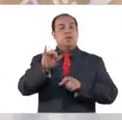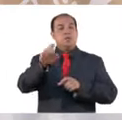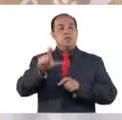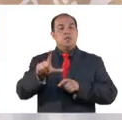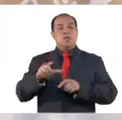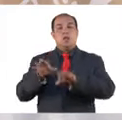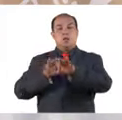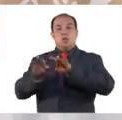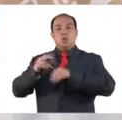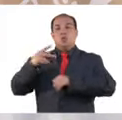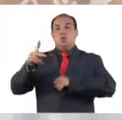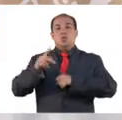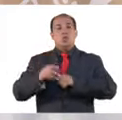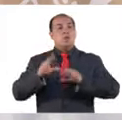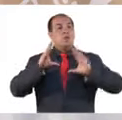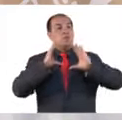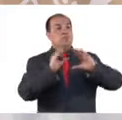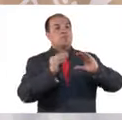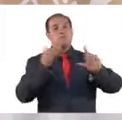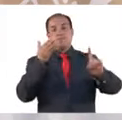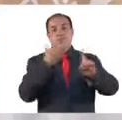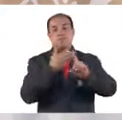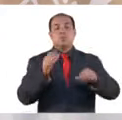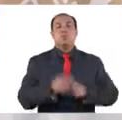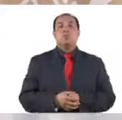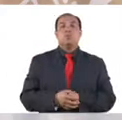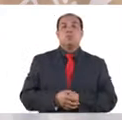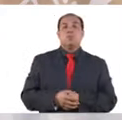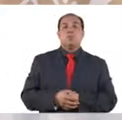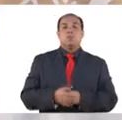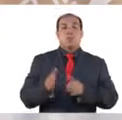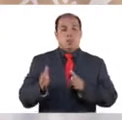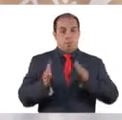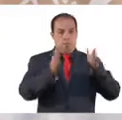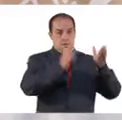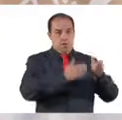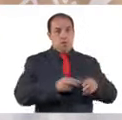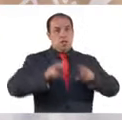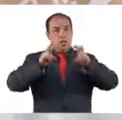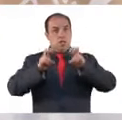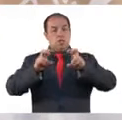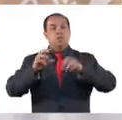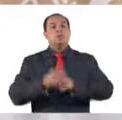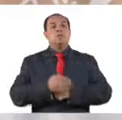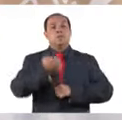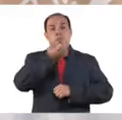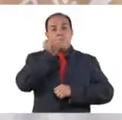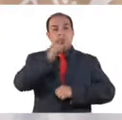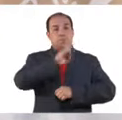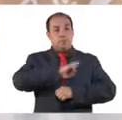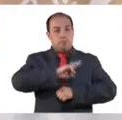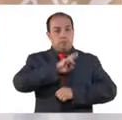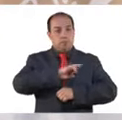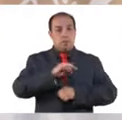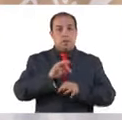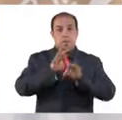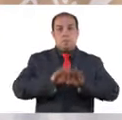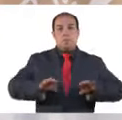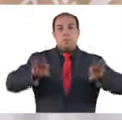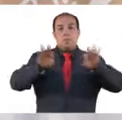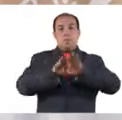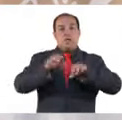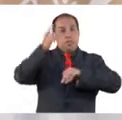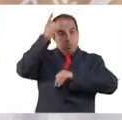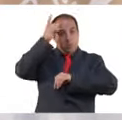capacitación. En el caso de las escuelas particulares, es muy importante la cooperación de los